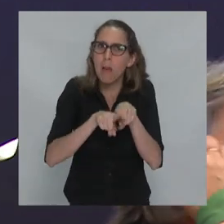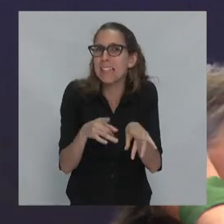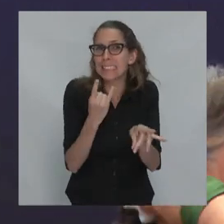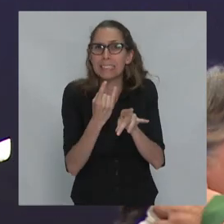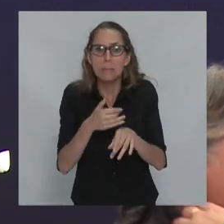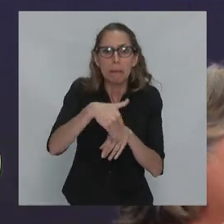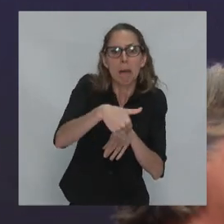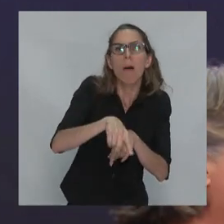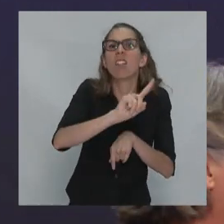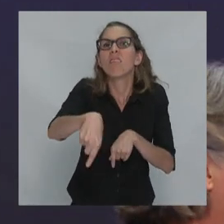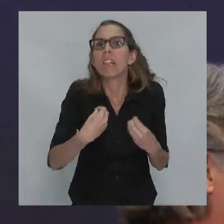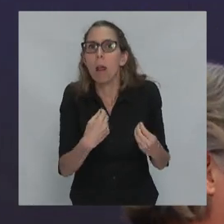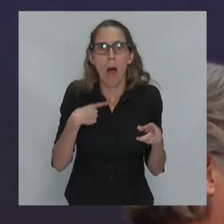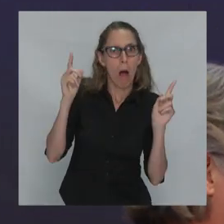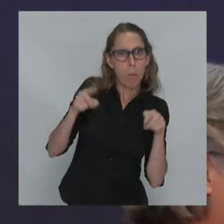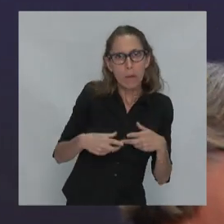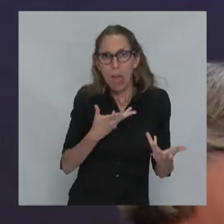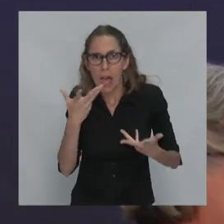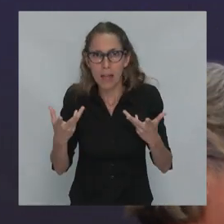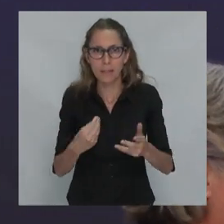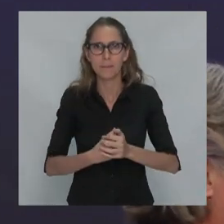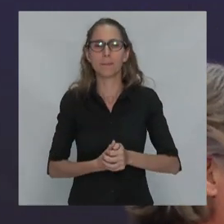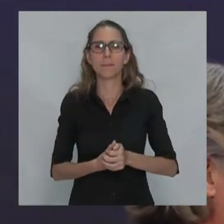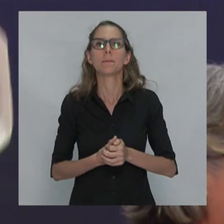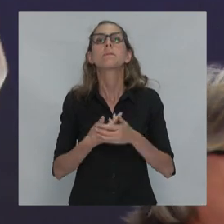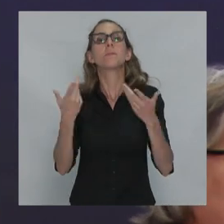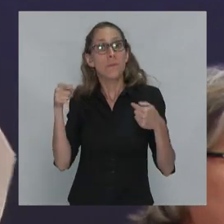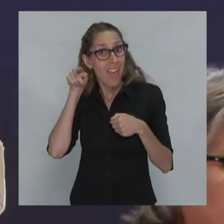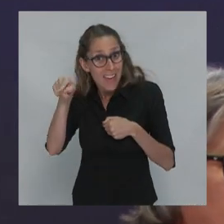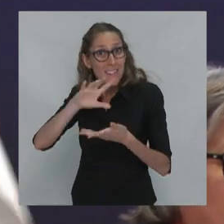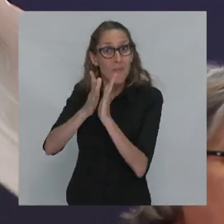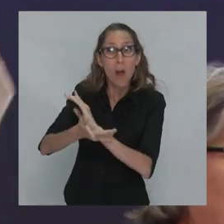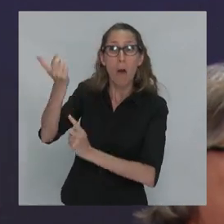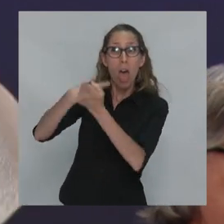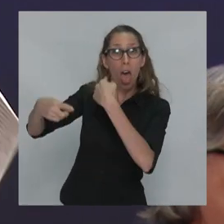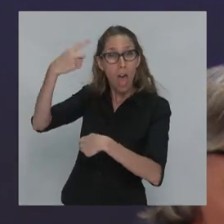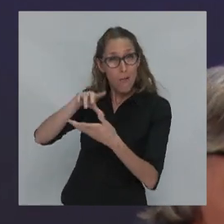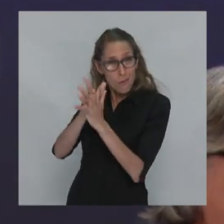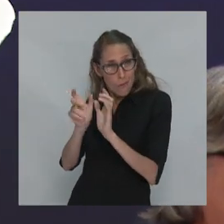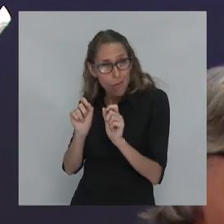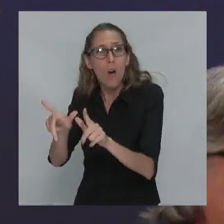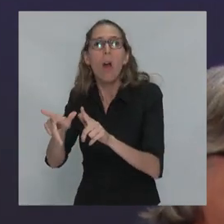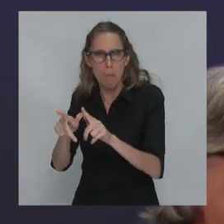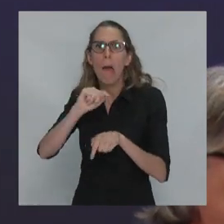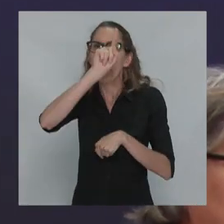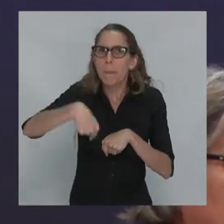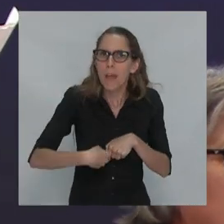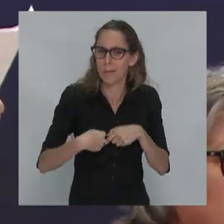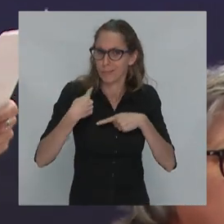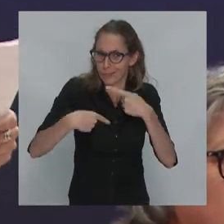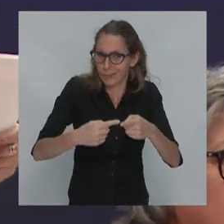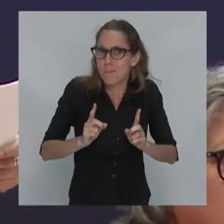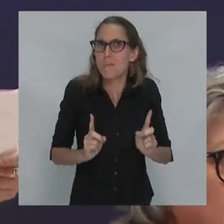la formación de habilidades empresariales. Y es ese consignismo el que permite sostener todo